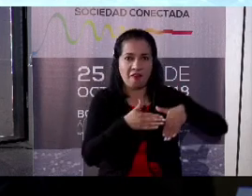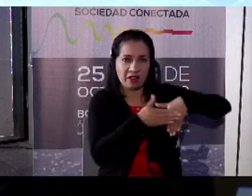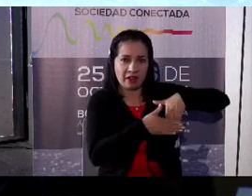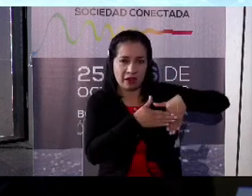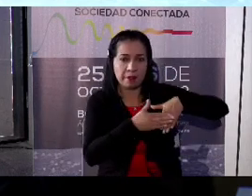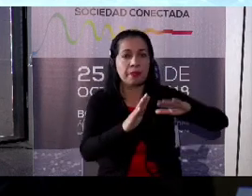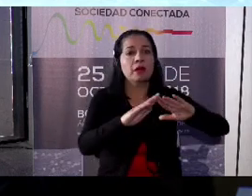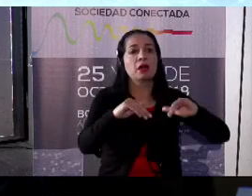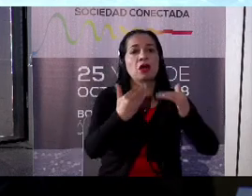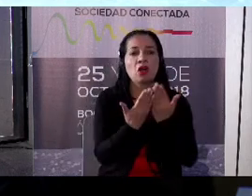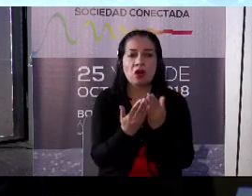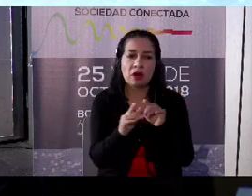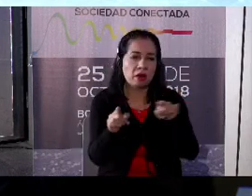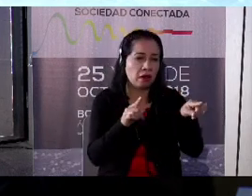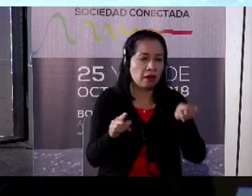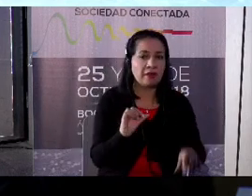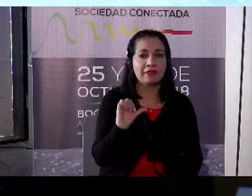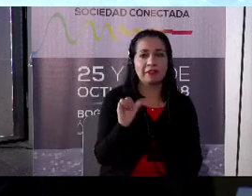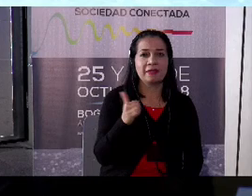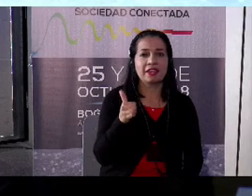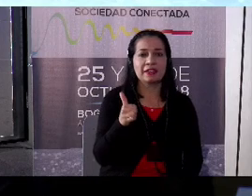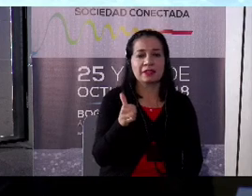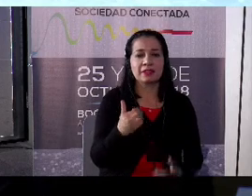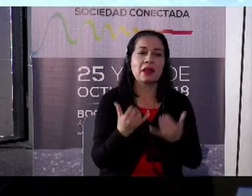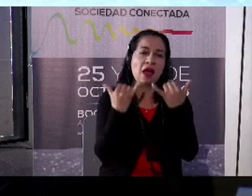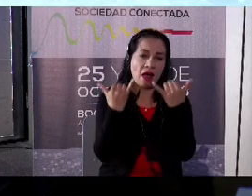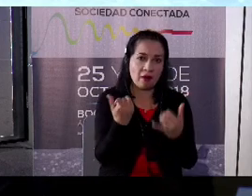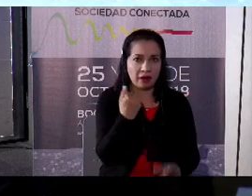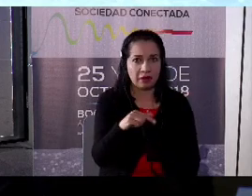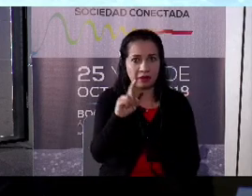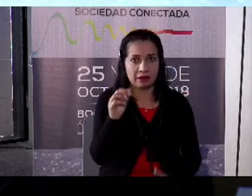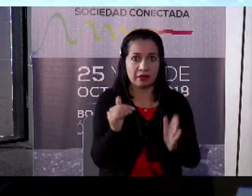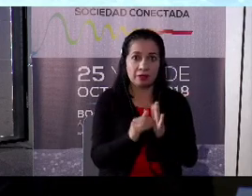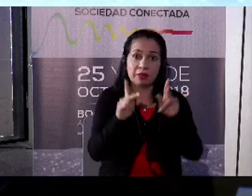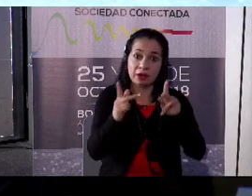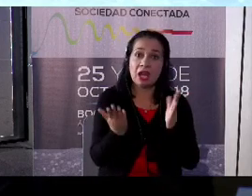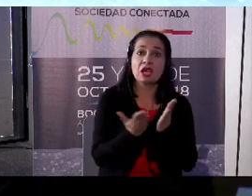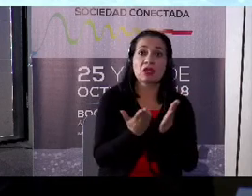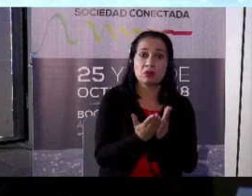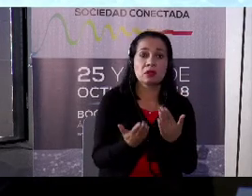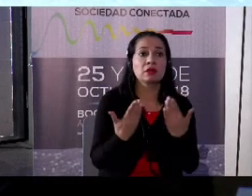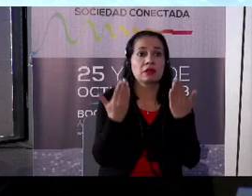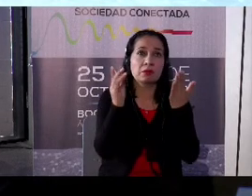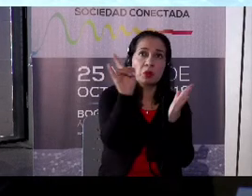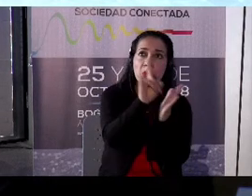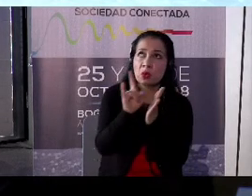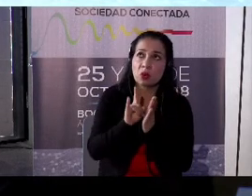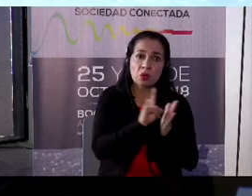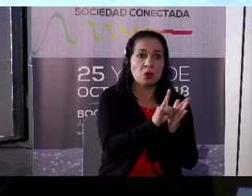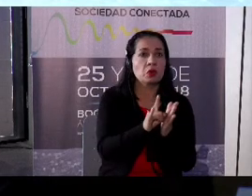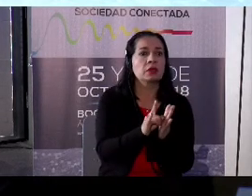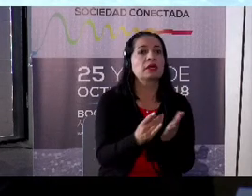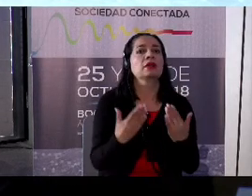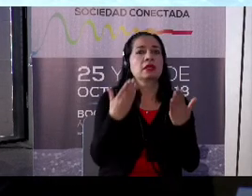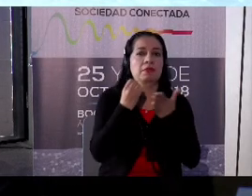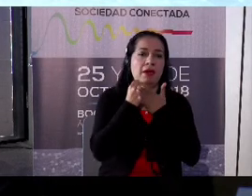aproximadamente 16 estudiantes ahora están beneficiando de esta